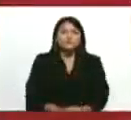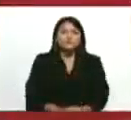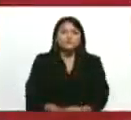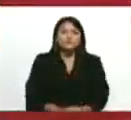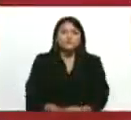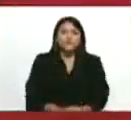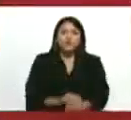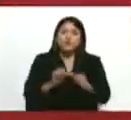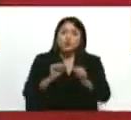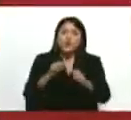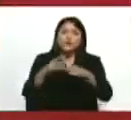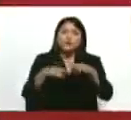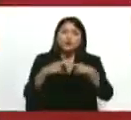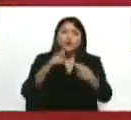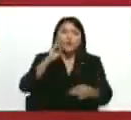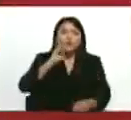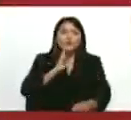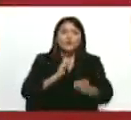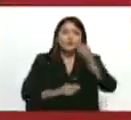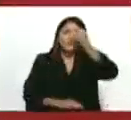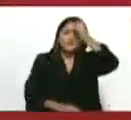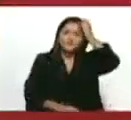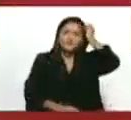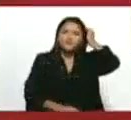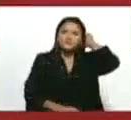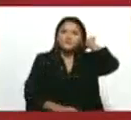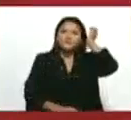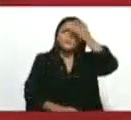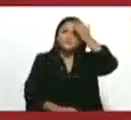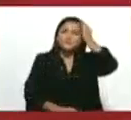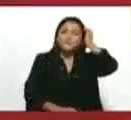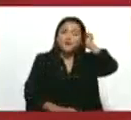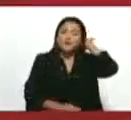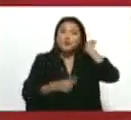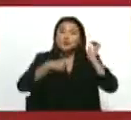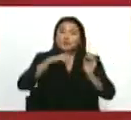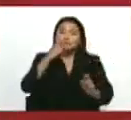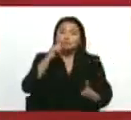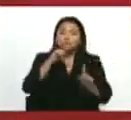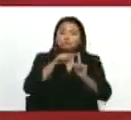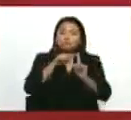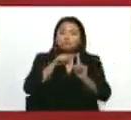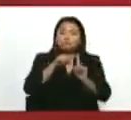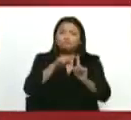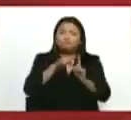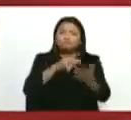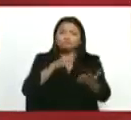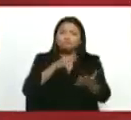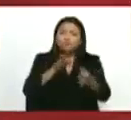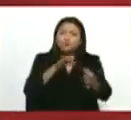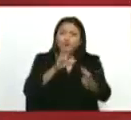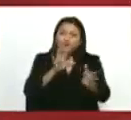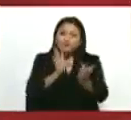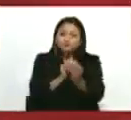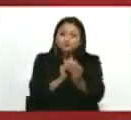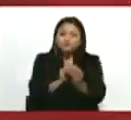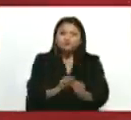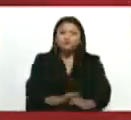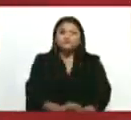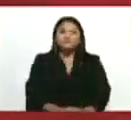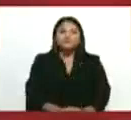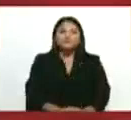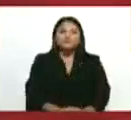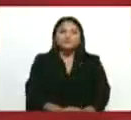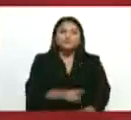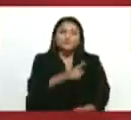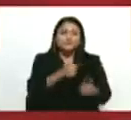de la revolución bolivariana. Ah, pero nosotros tenemos que ir un poco más allá. Me explico. Ellos sacan las cuentas, ¿no? ¿Usted no lo